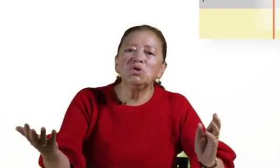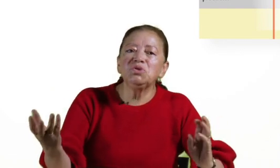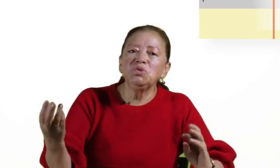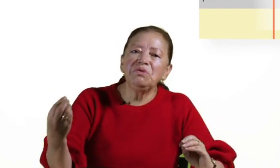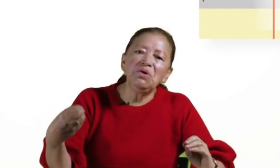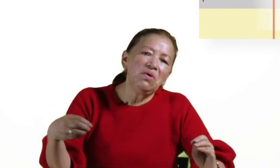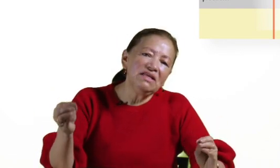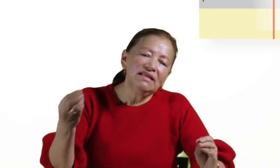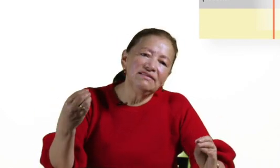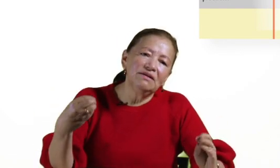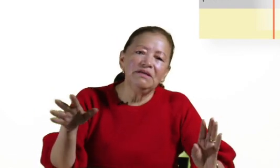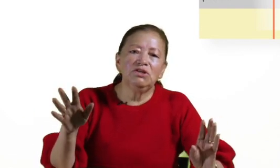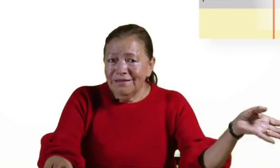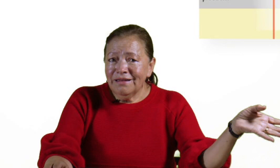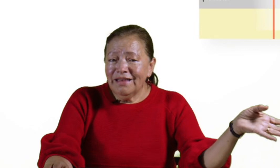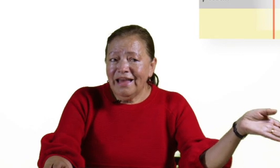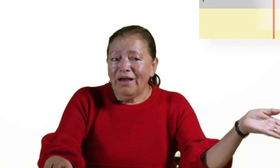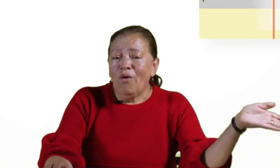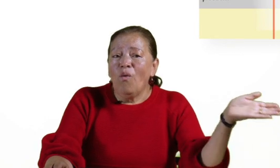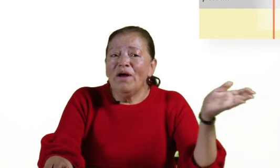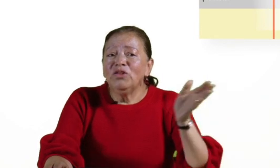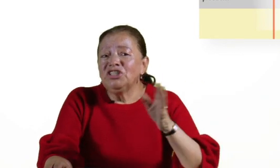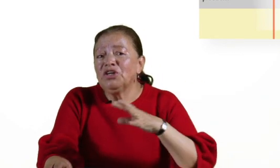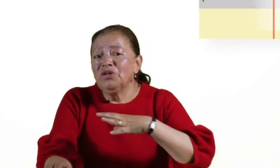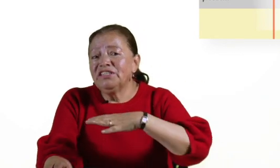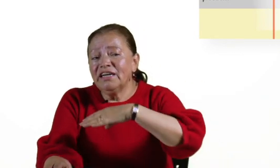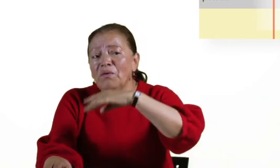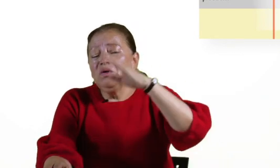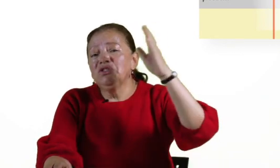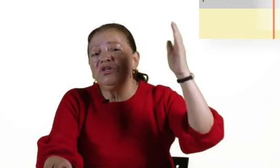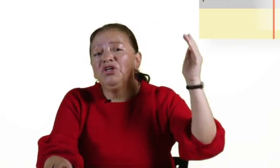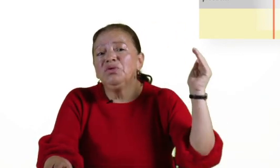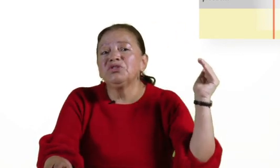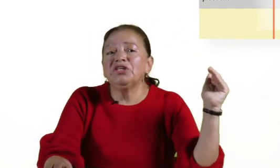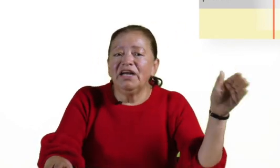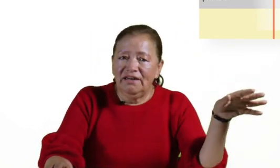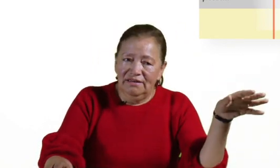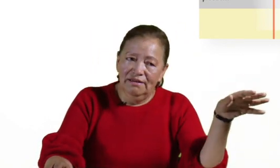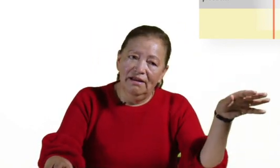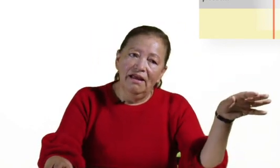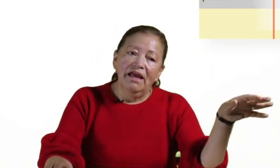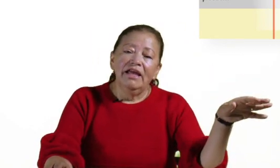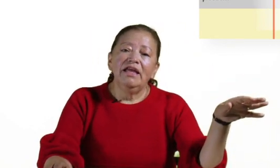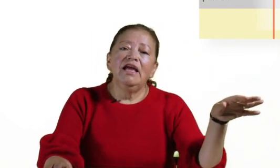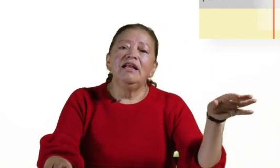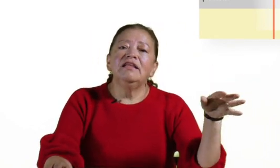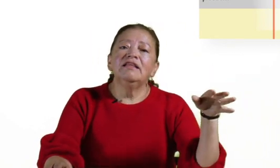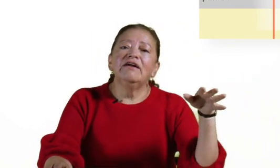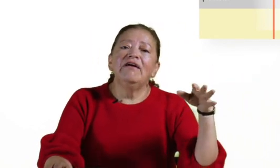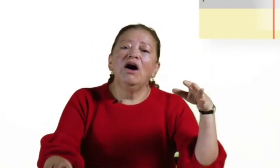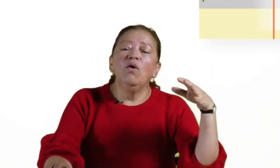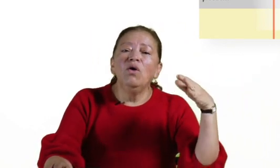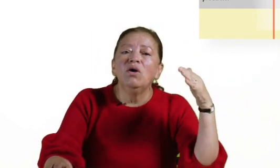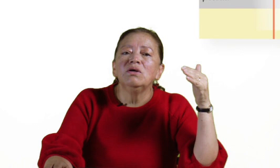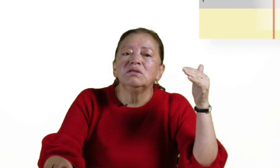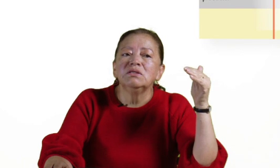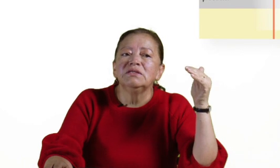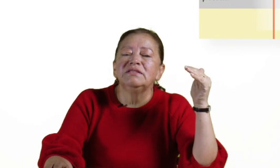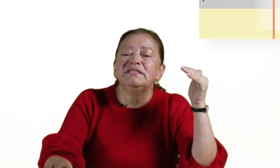éramos consumidores de servicios. Que cuando llegó esta revolución industrial y el